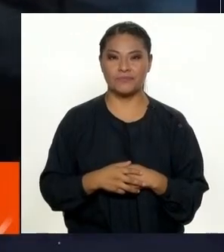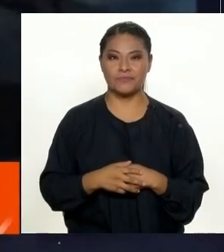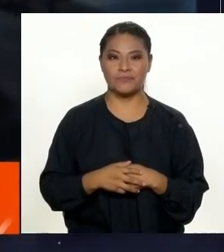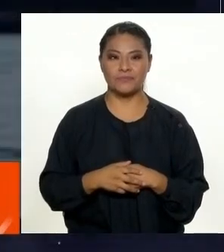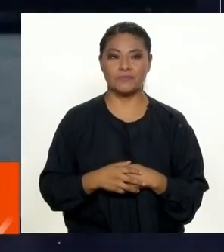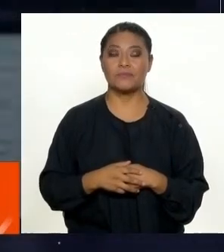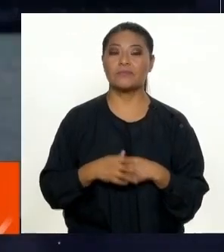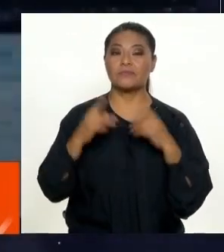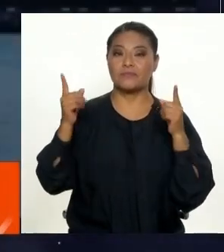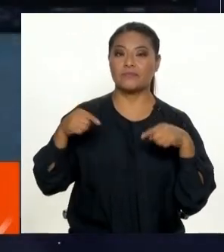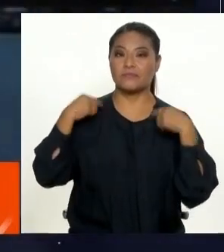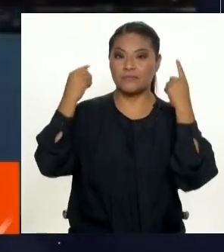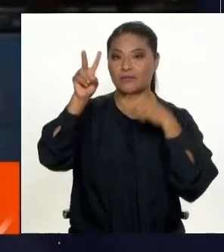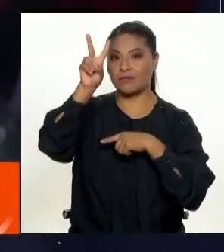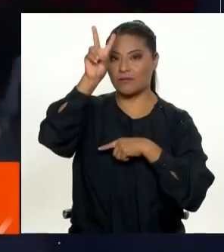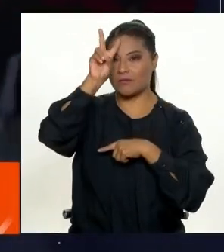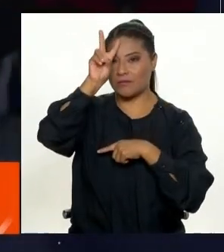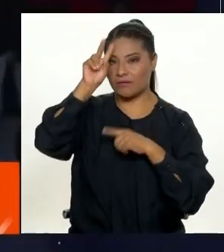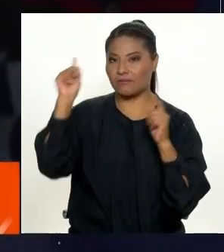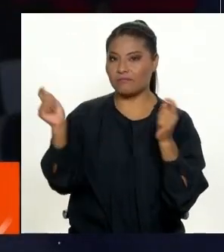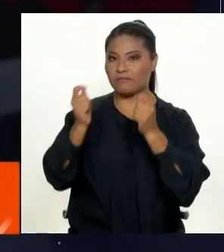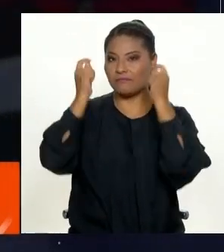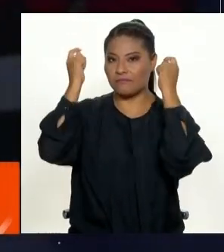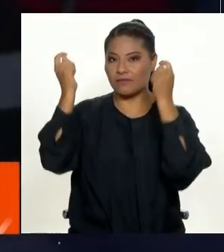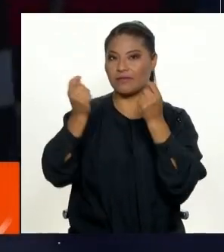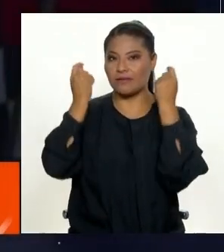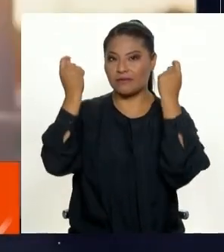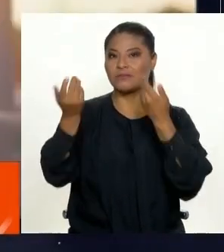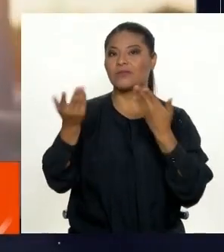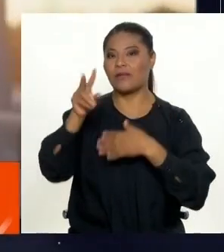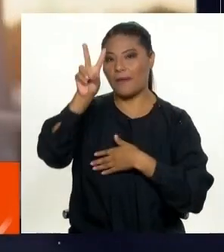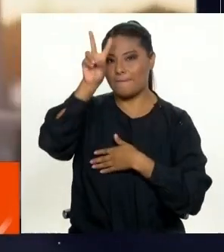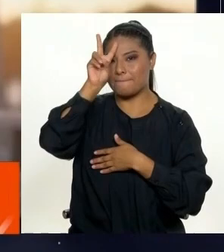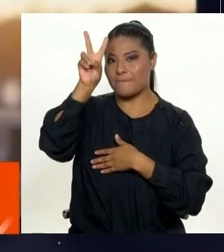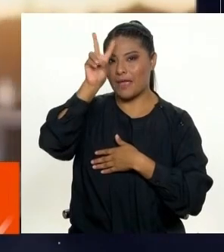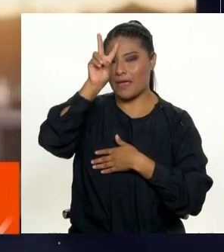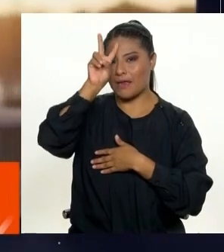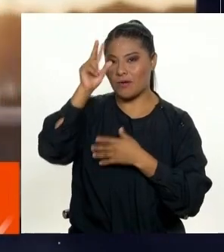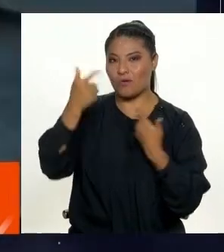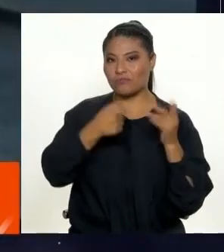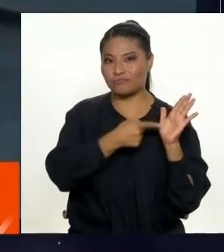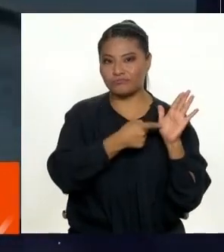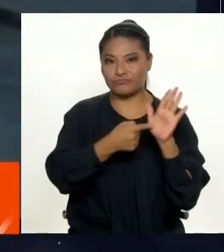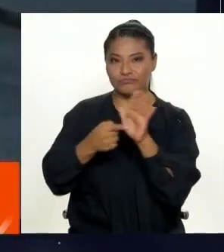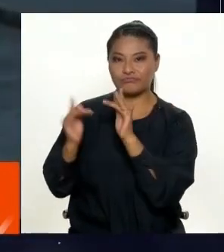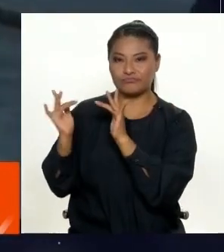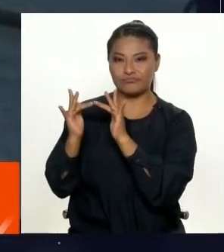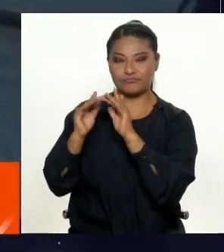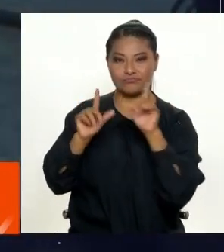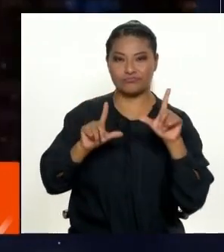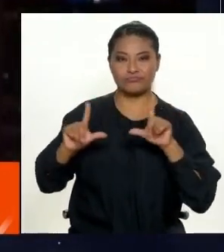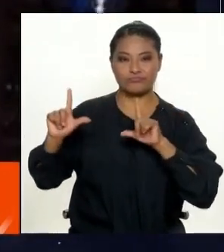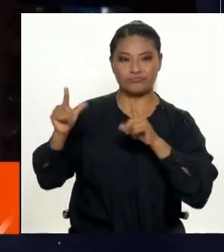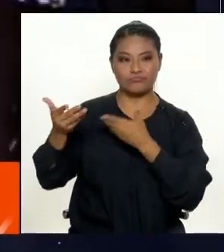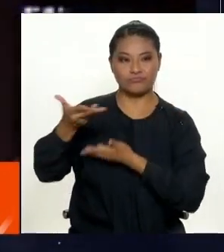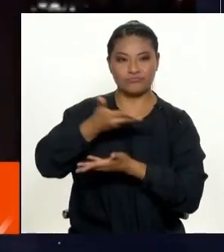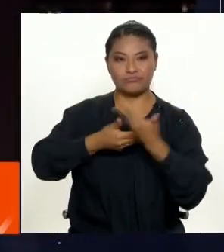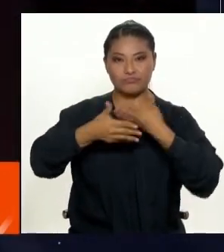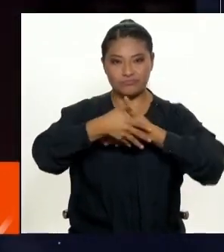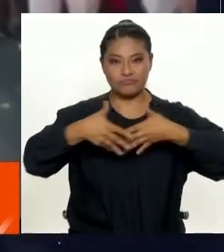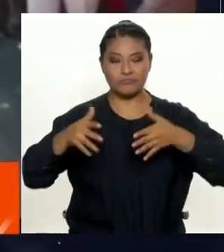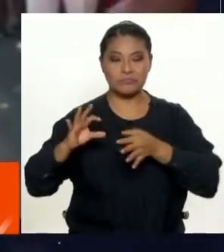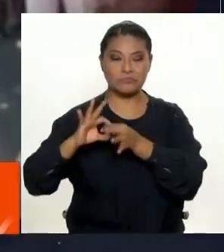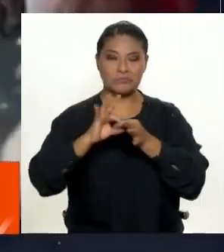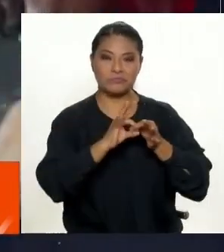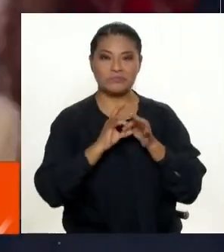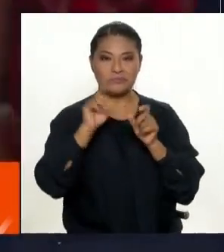The Inti Raymi Festival is a living testament of the Peruvian culture and their connection to the sun, eternal companion to their